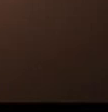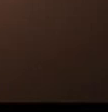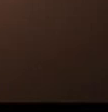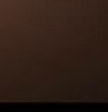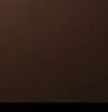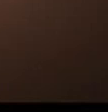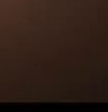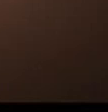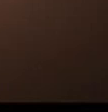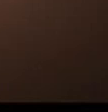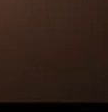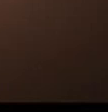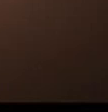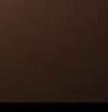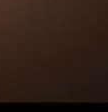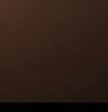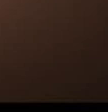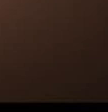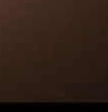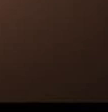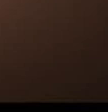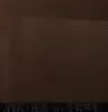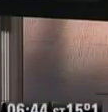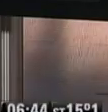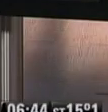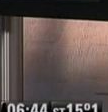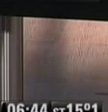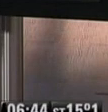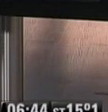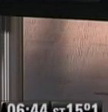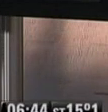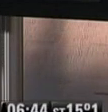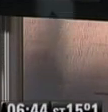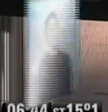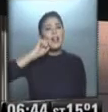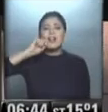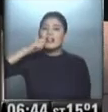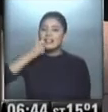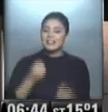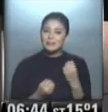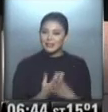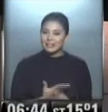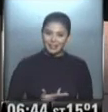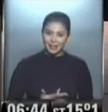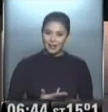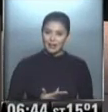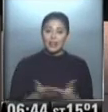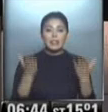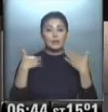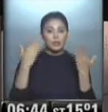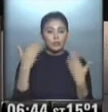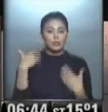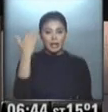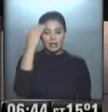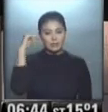Café La Morenita. Sabor intenso. Sabor que perdura. Y en esta linda, linda mañanita con 15 grados una